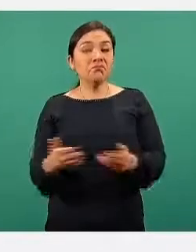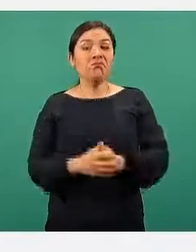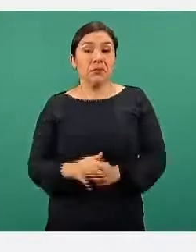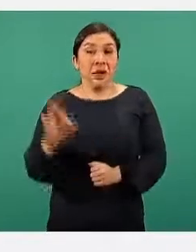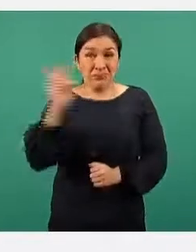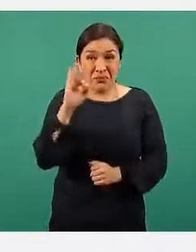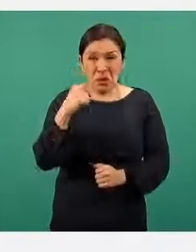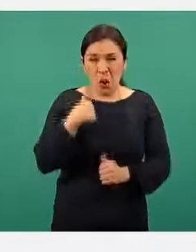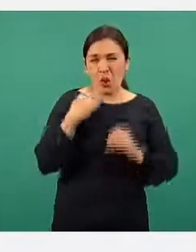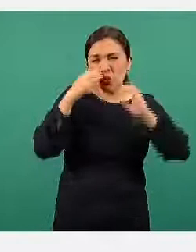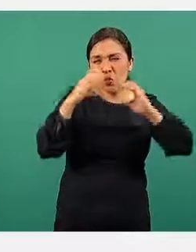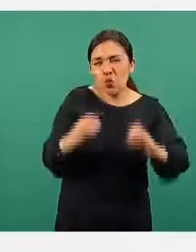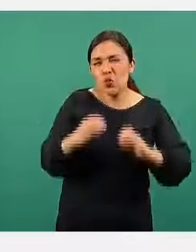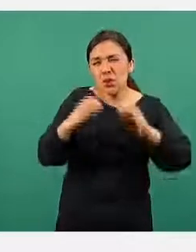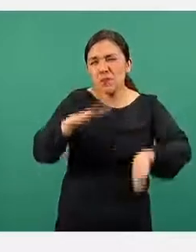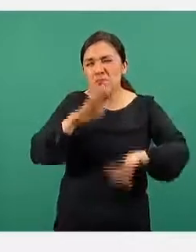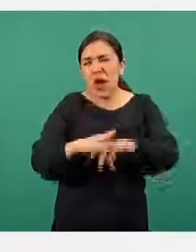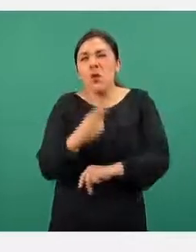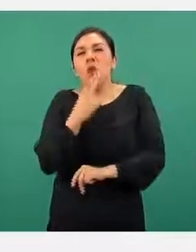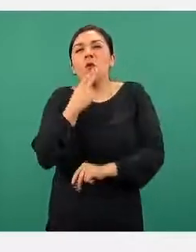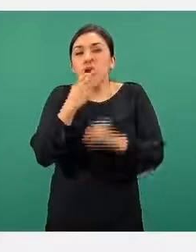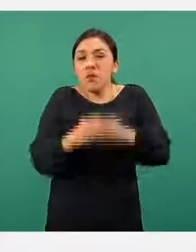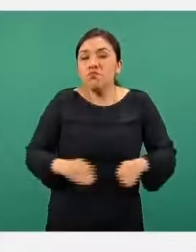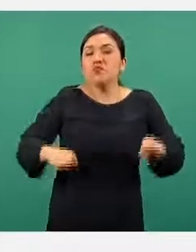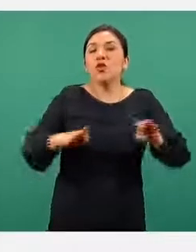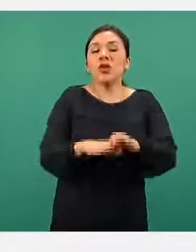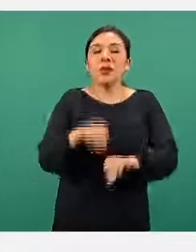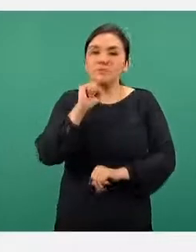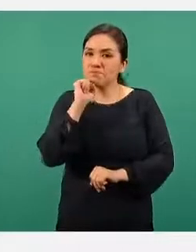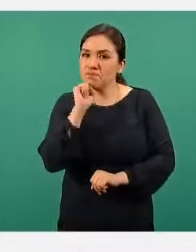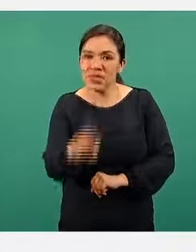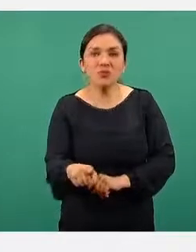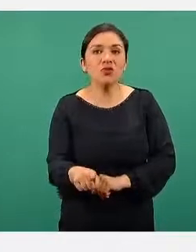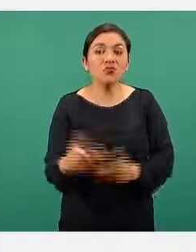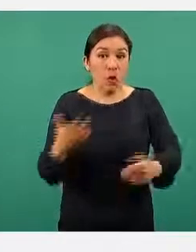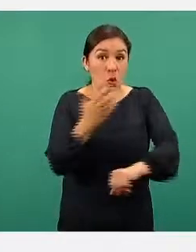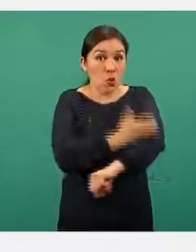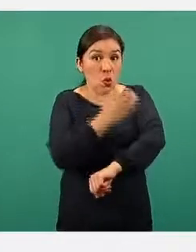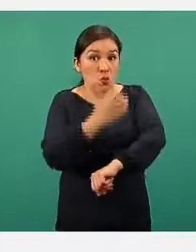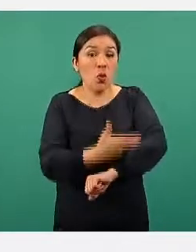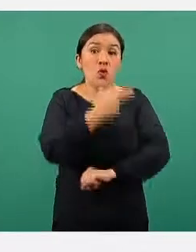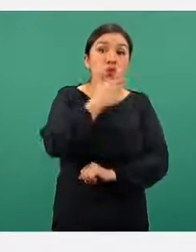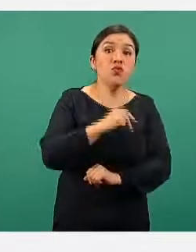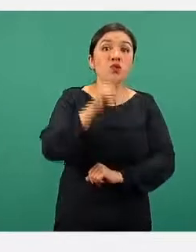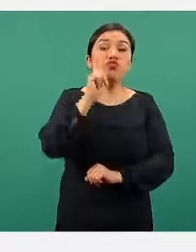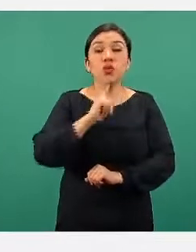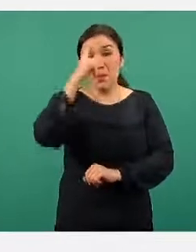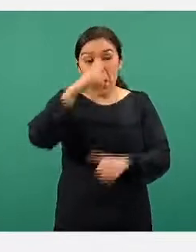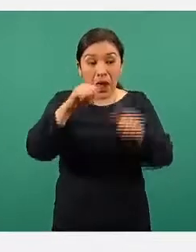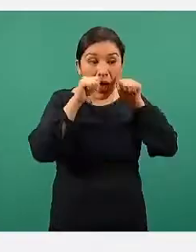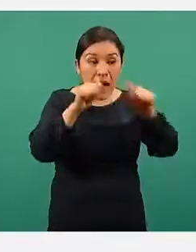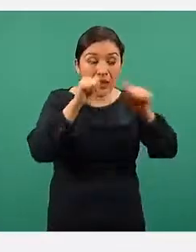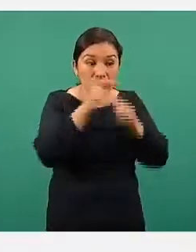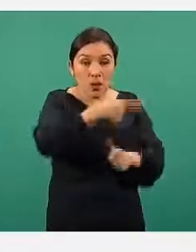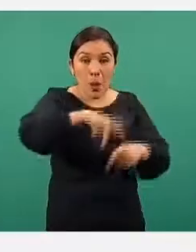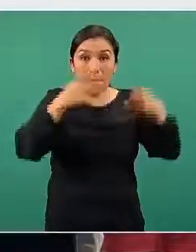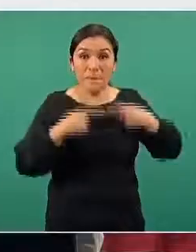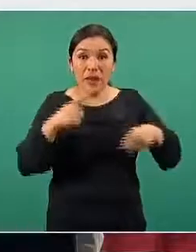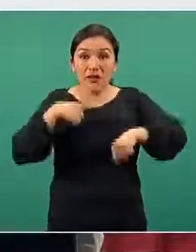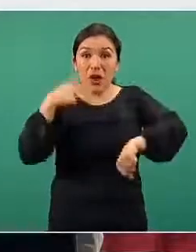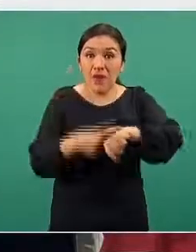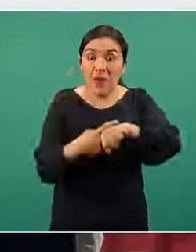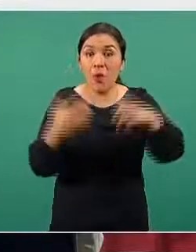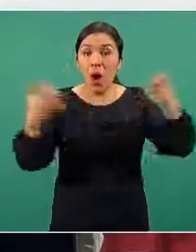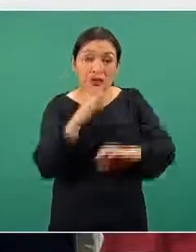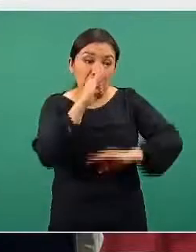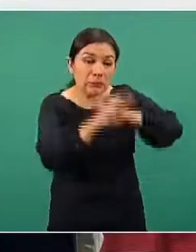si algo cuidamos en Veracruz, es precisamente los compañeros y compañeras que están en la primera línea, los que intuban